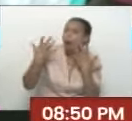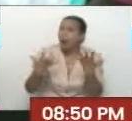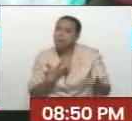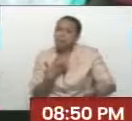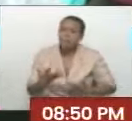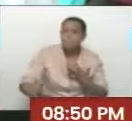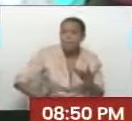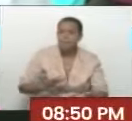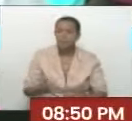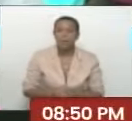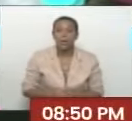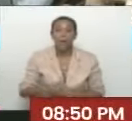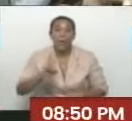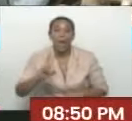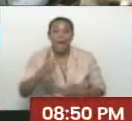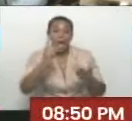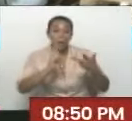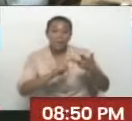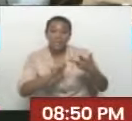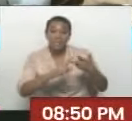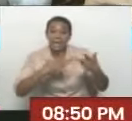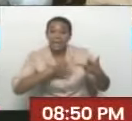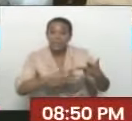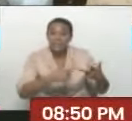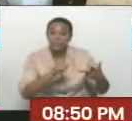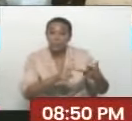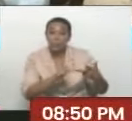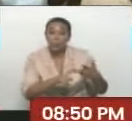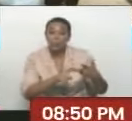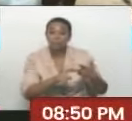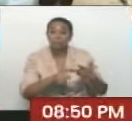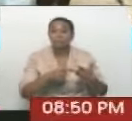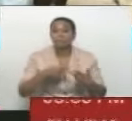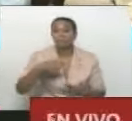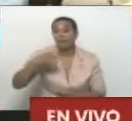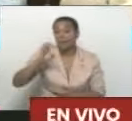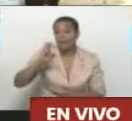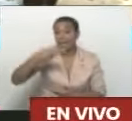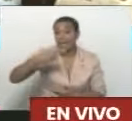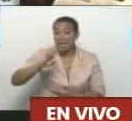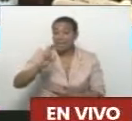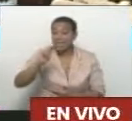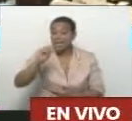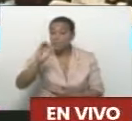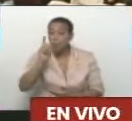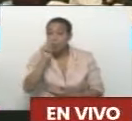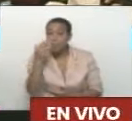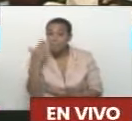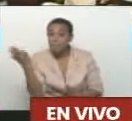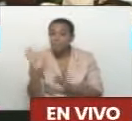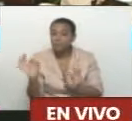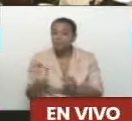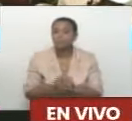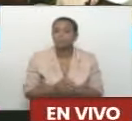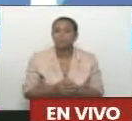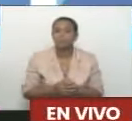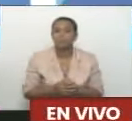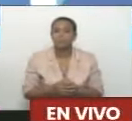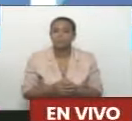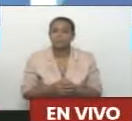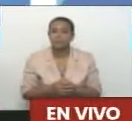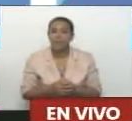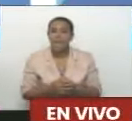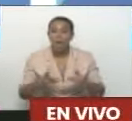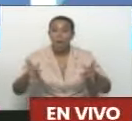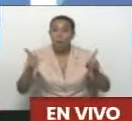espacios comunitarios. Bueno, y una tercera iniciativa, Ernesto Villegas, Talento Vivo. en